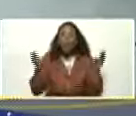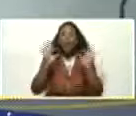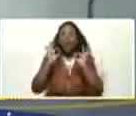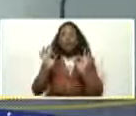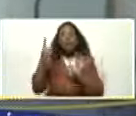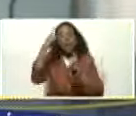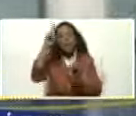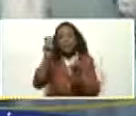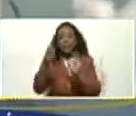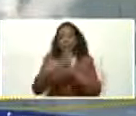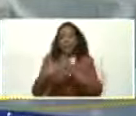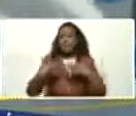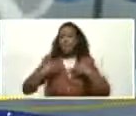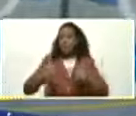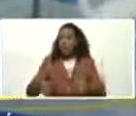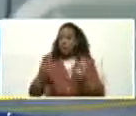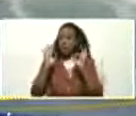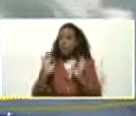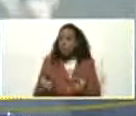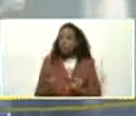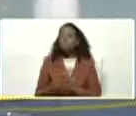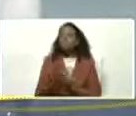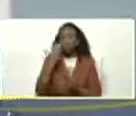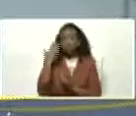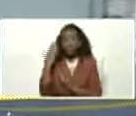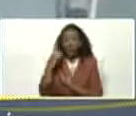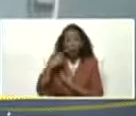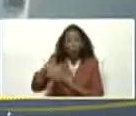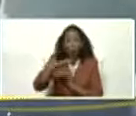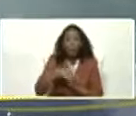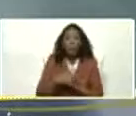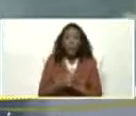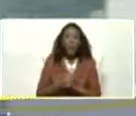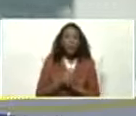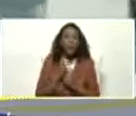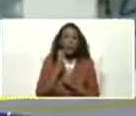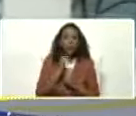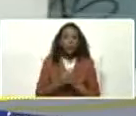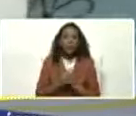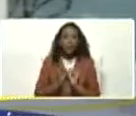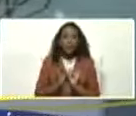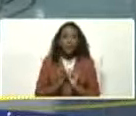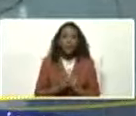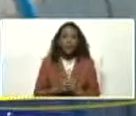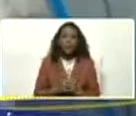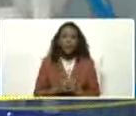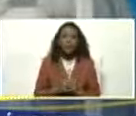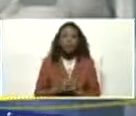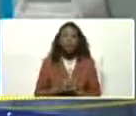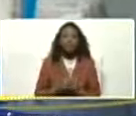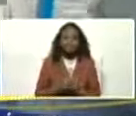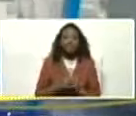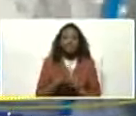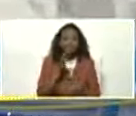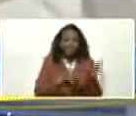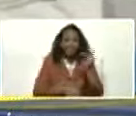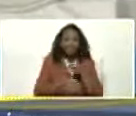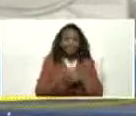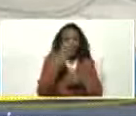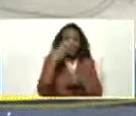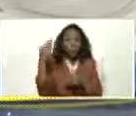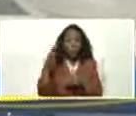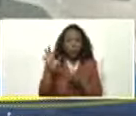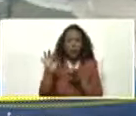usted ha indicado a través del Ministerio de salud y con el acompañamiento de nuestro gobernador la atención de áreas vitales tipo